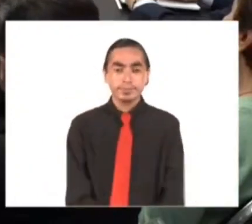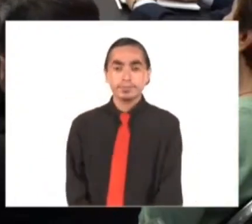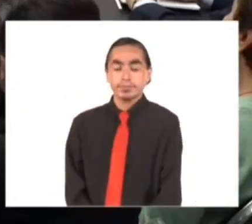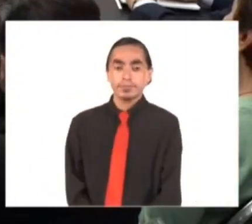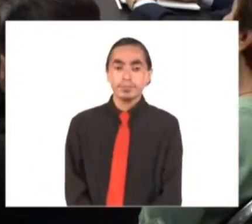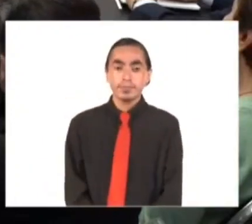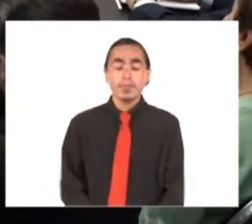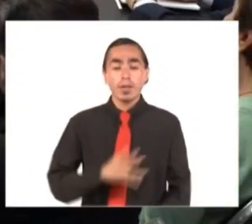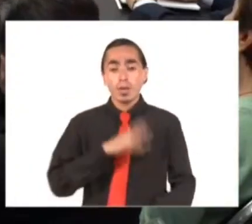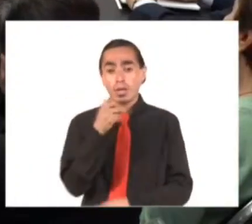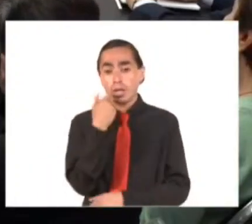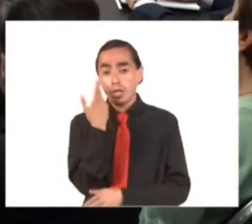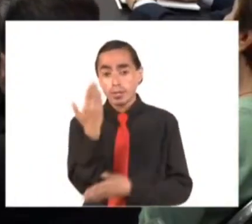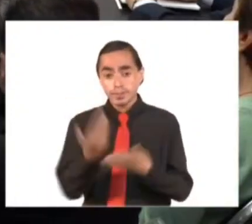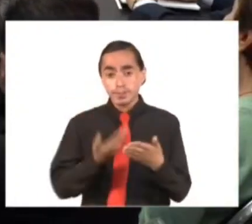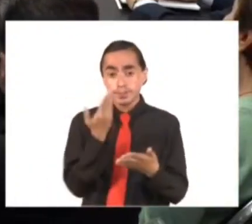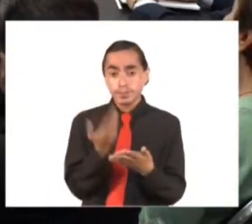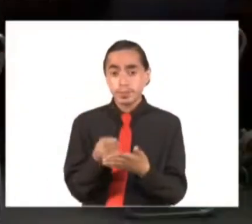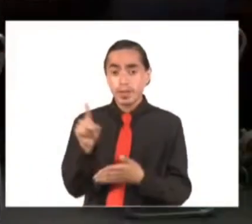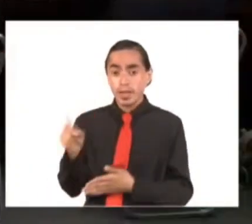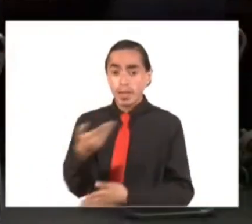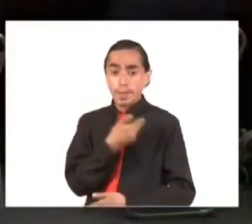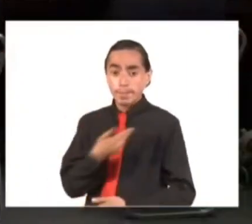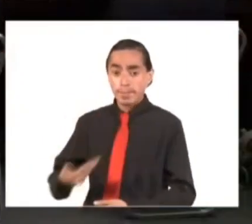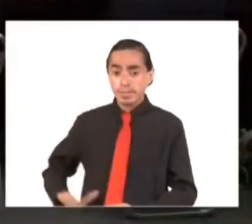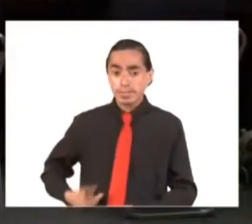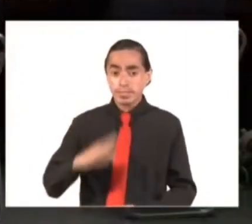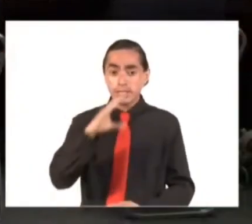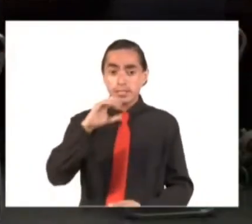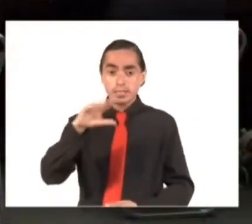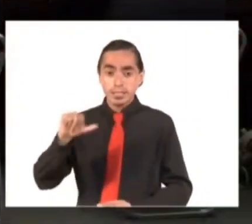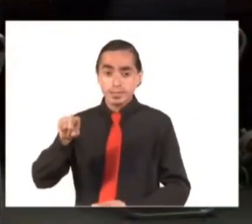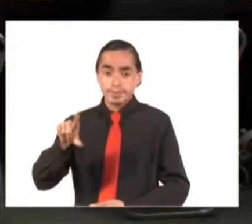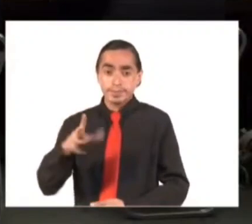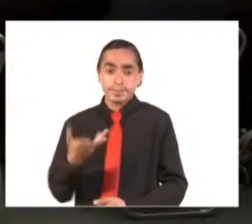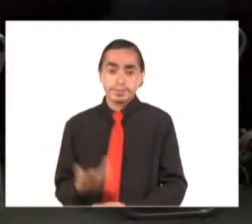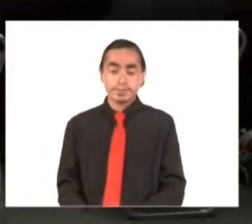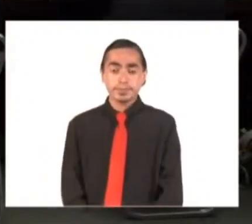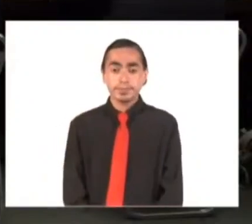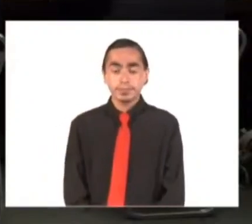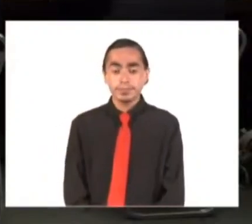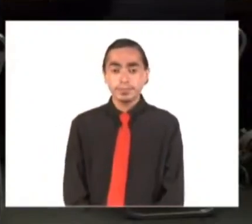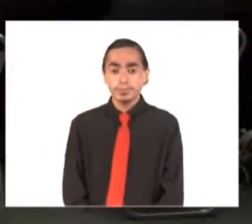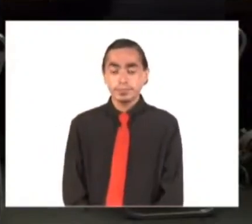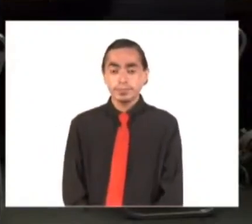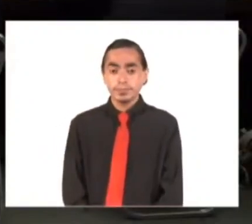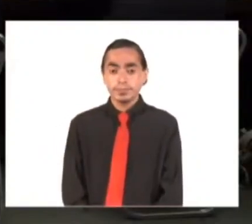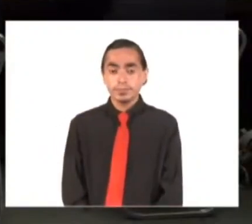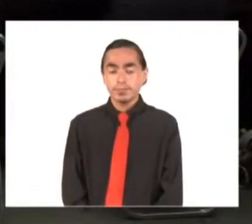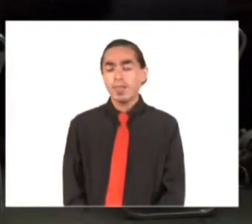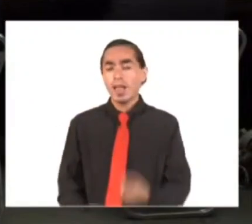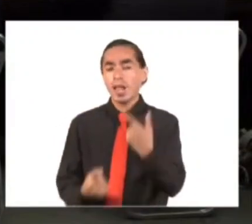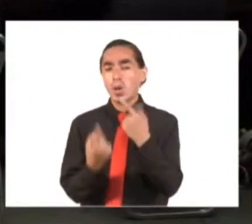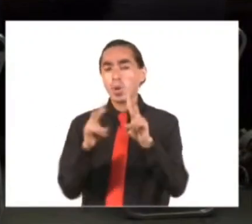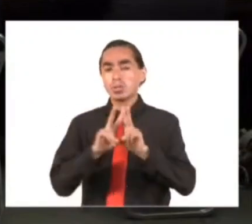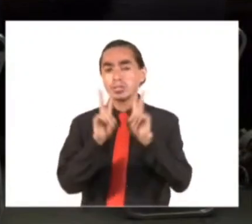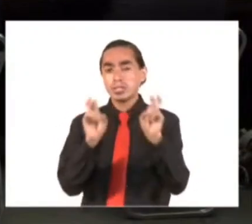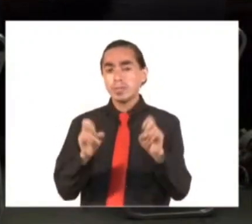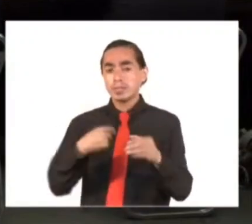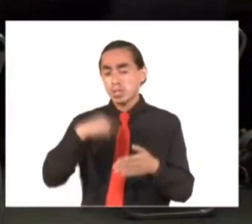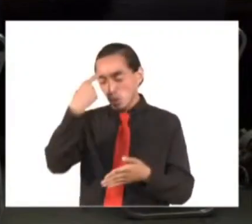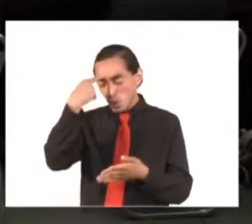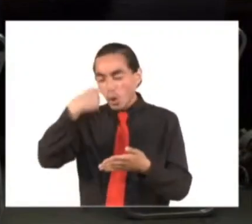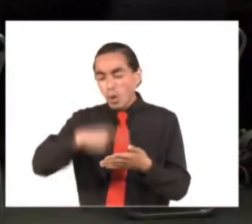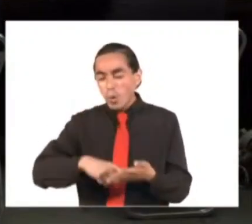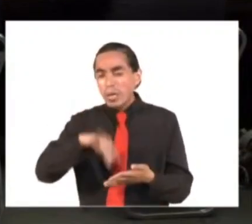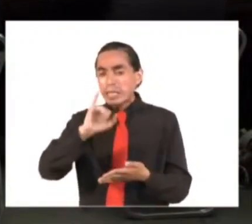quisiera proponerle al presidente del CESA algunos temas que creo que valdría